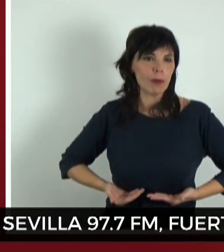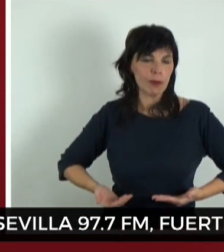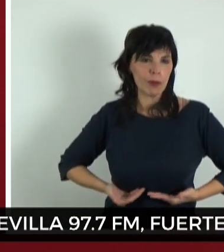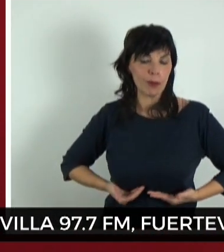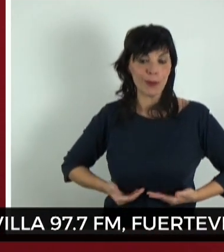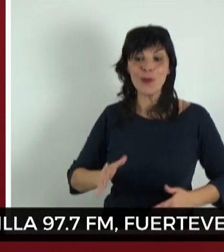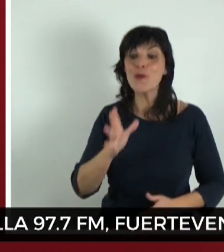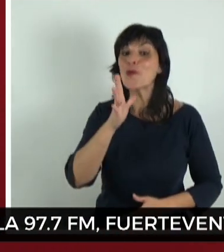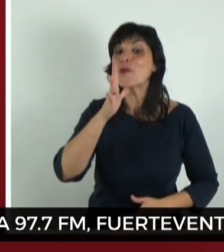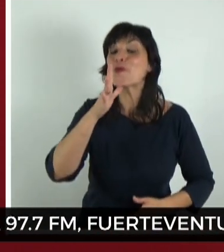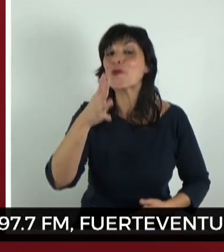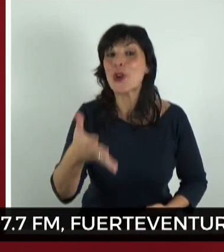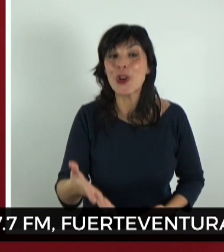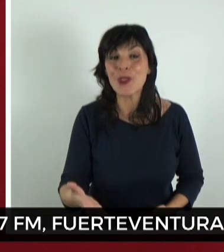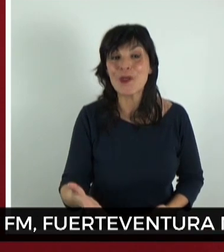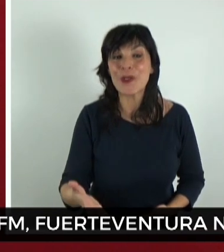Porque el brillo